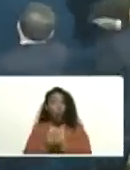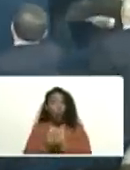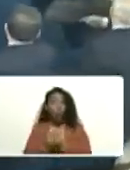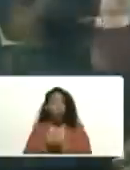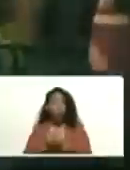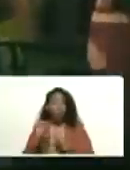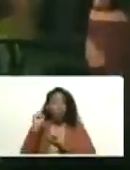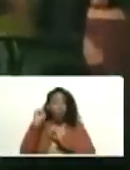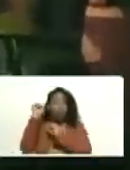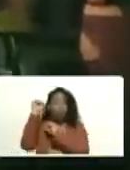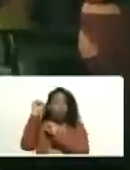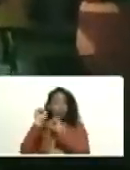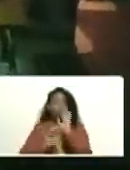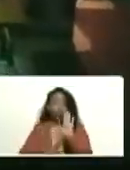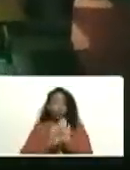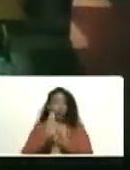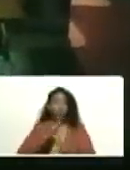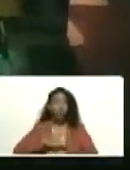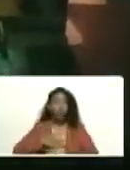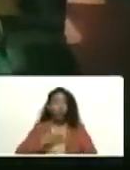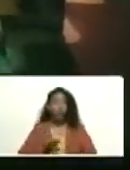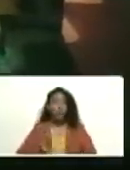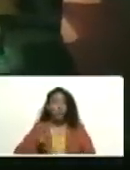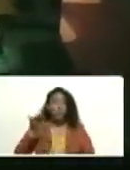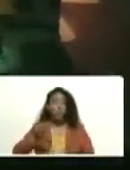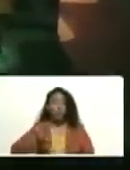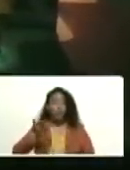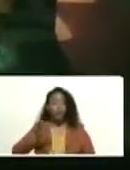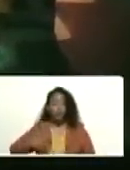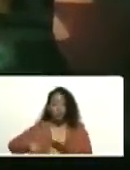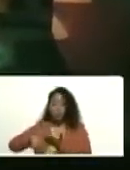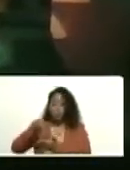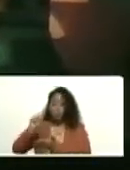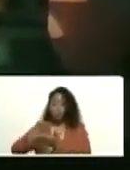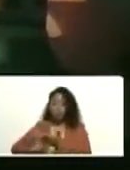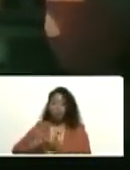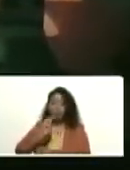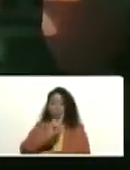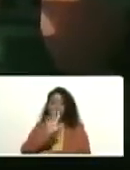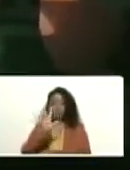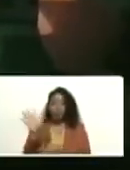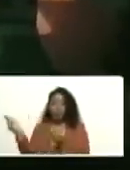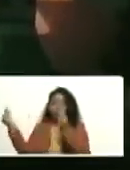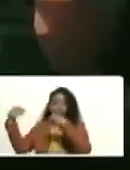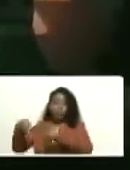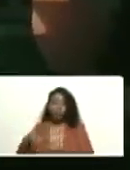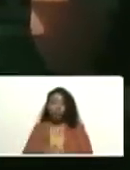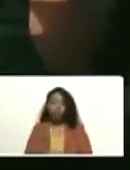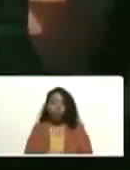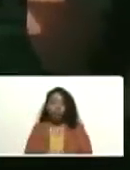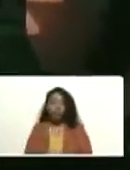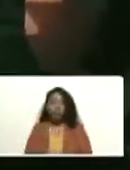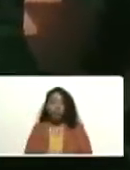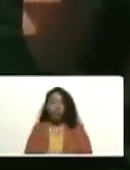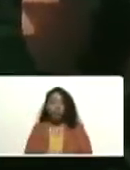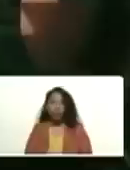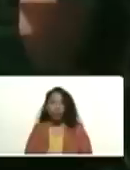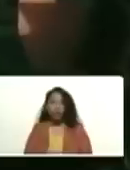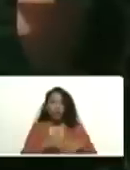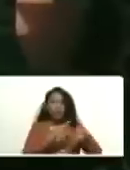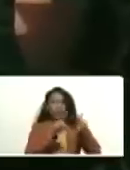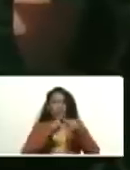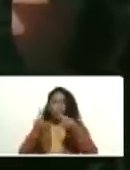invencibles. Ha destacado también la importancia de la firma de estos 25 acuerdos en diversas áreas